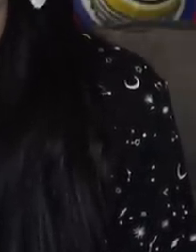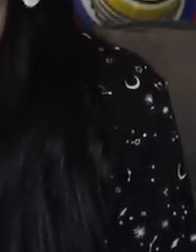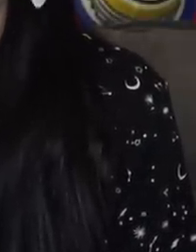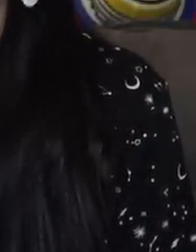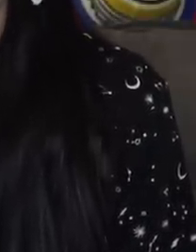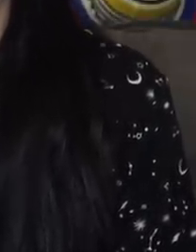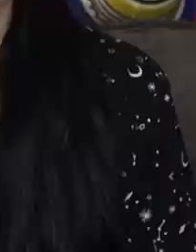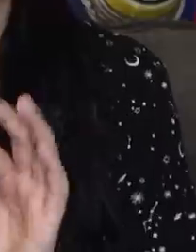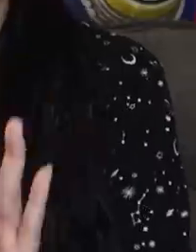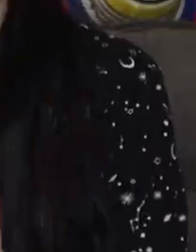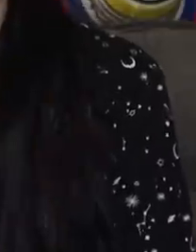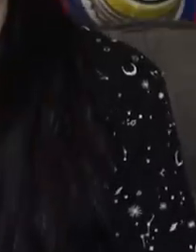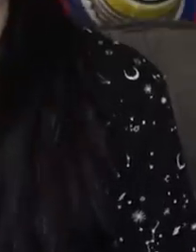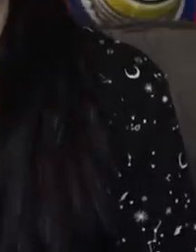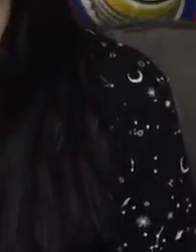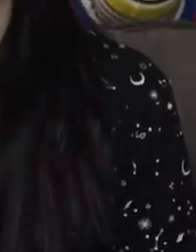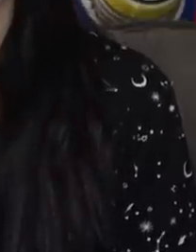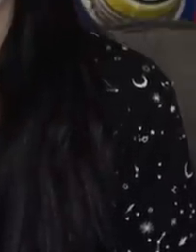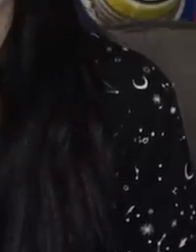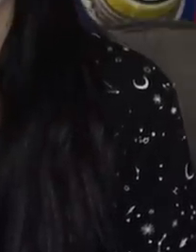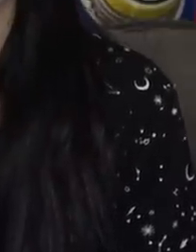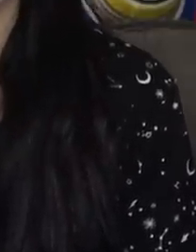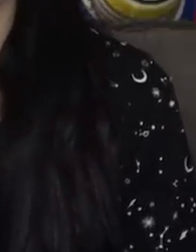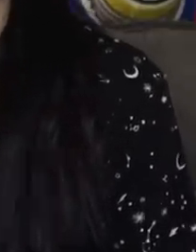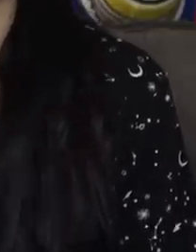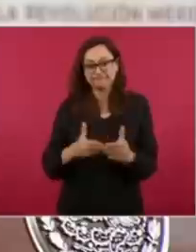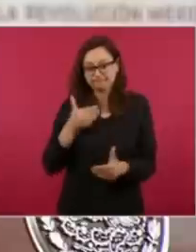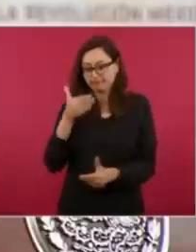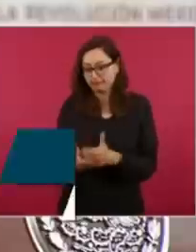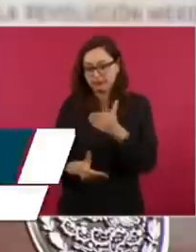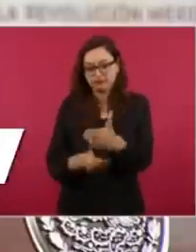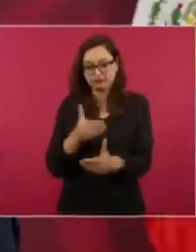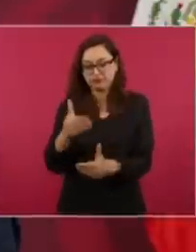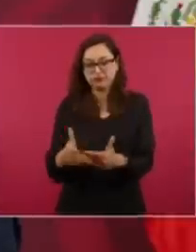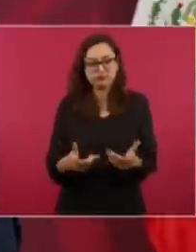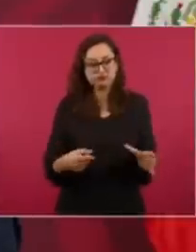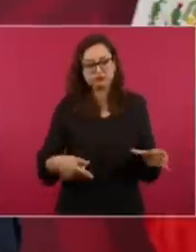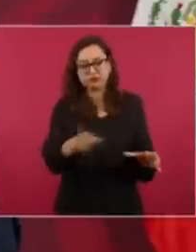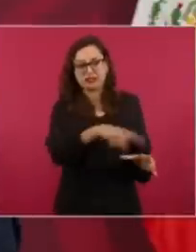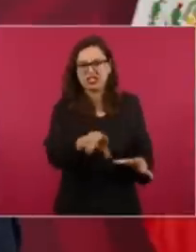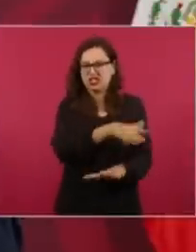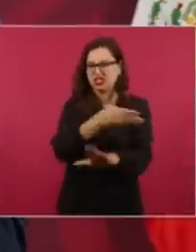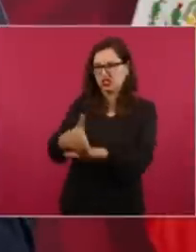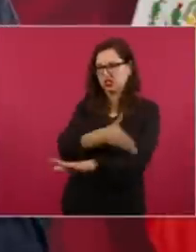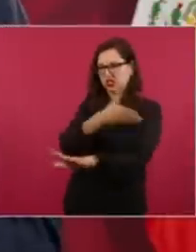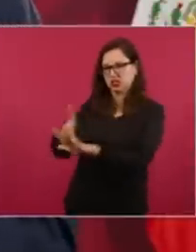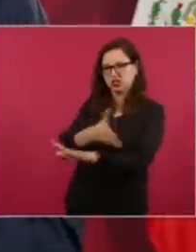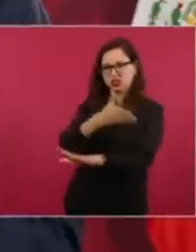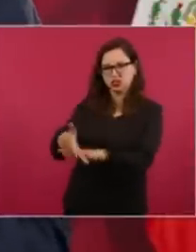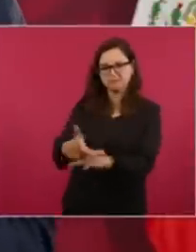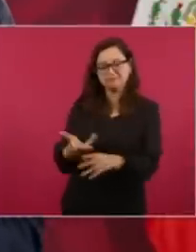estoy segurísima que él, como siempre muy diplomático, le dan el punto que es. Le digo a los adversarios